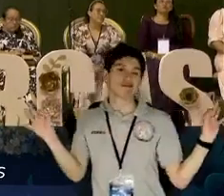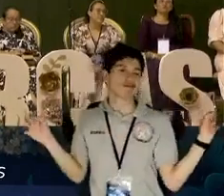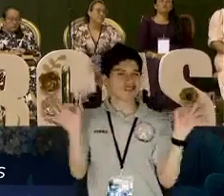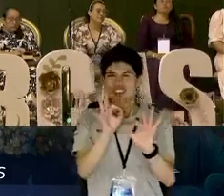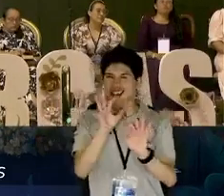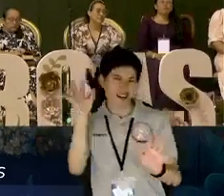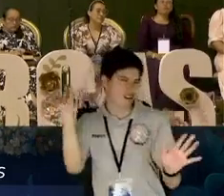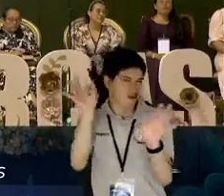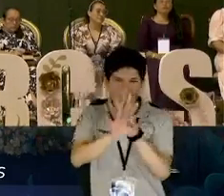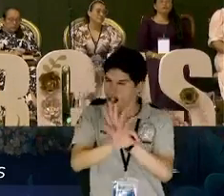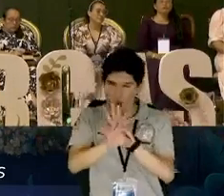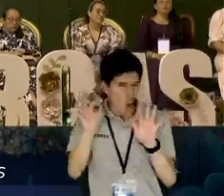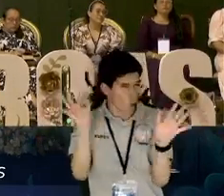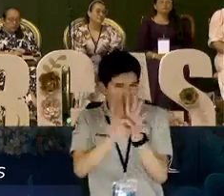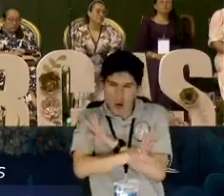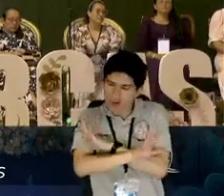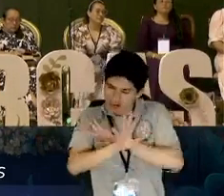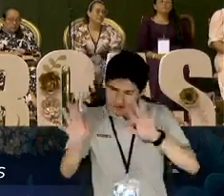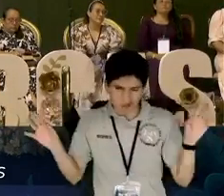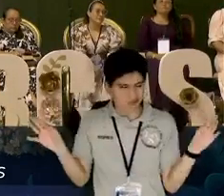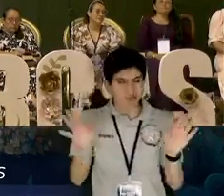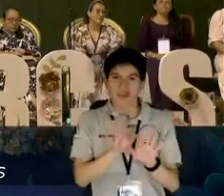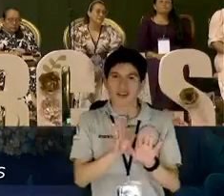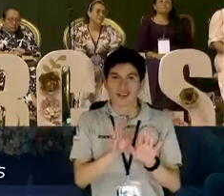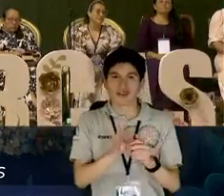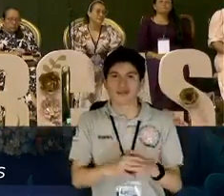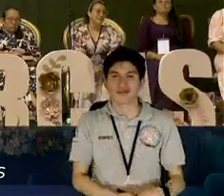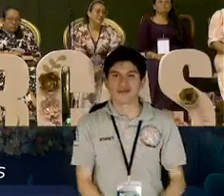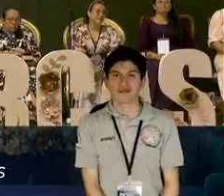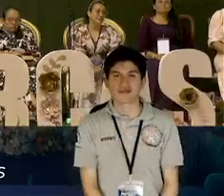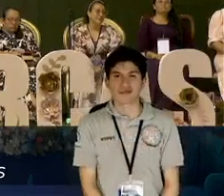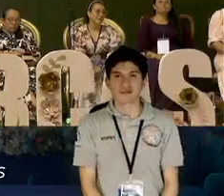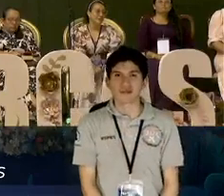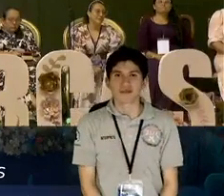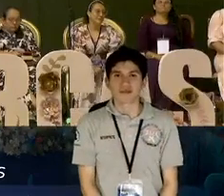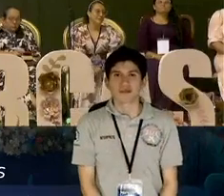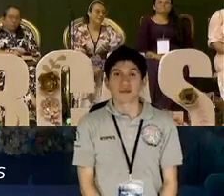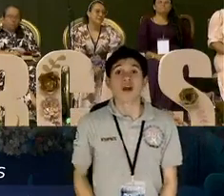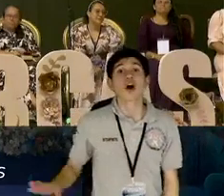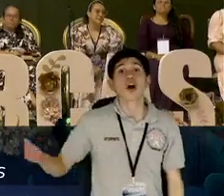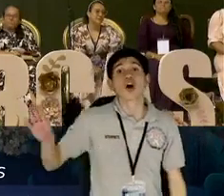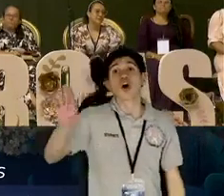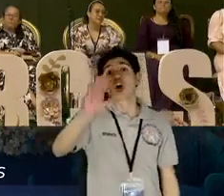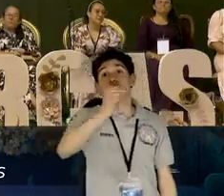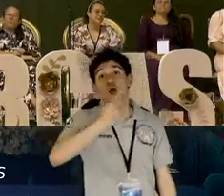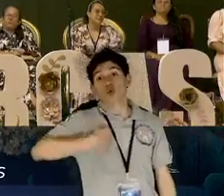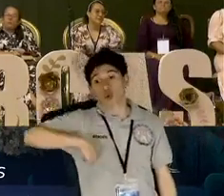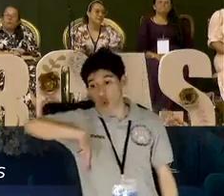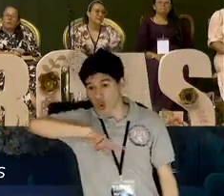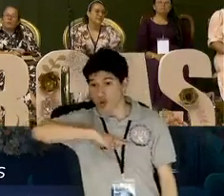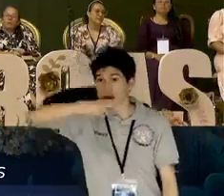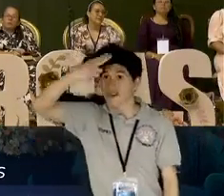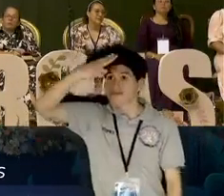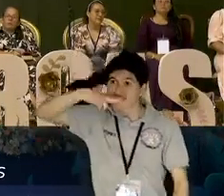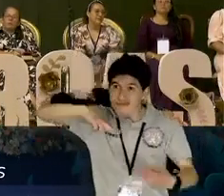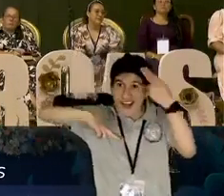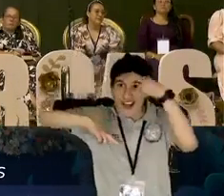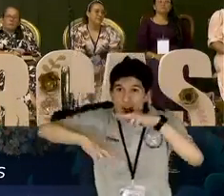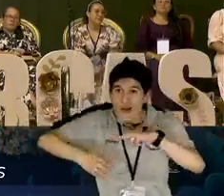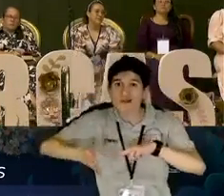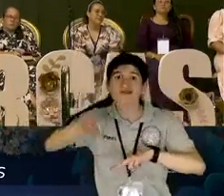Ninguno. Recuerda la sinergia. Todos somos hijos de Dios.